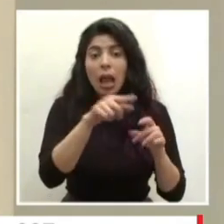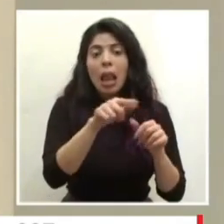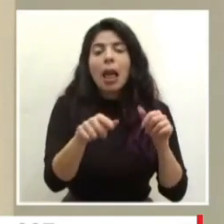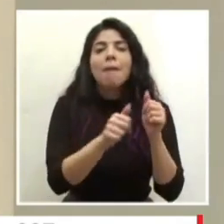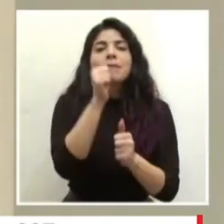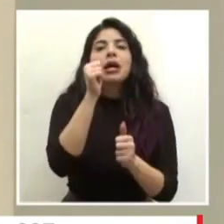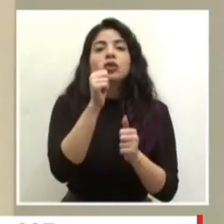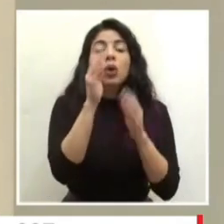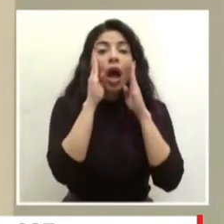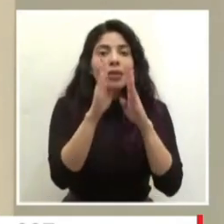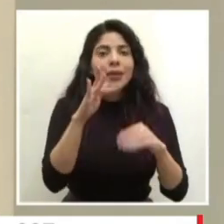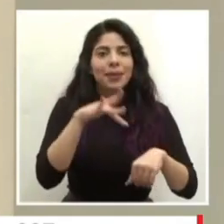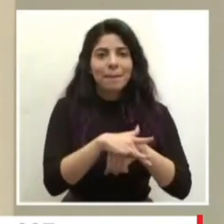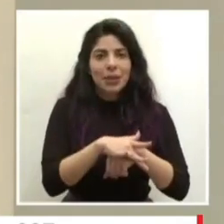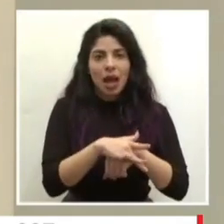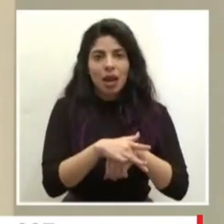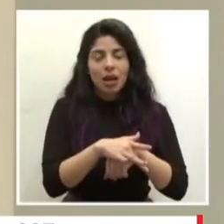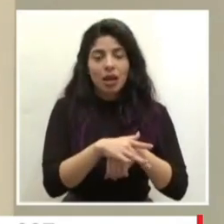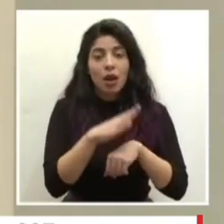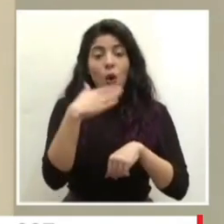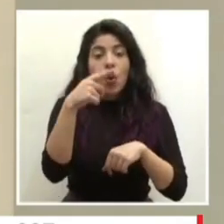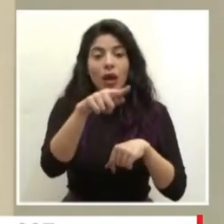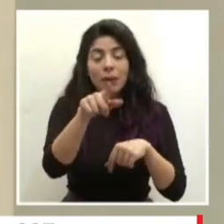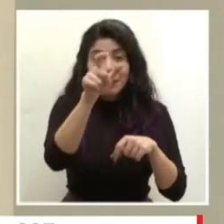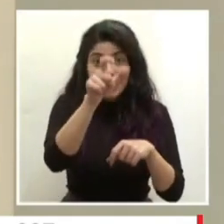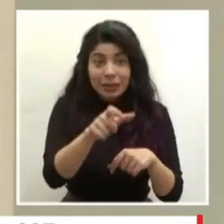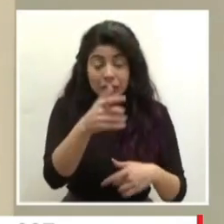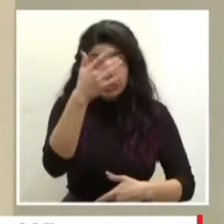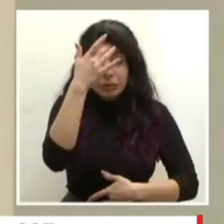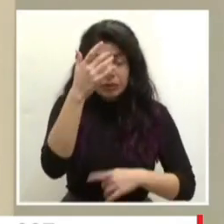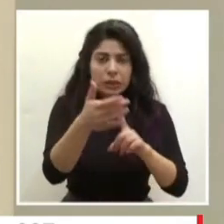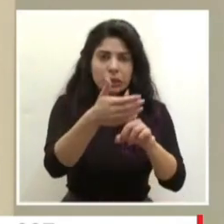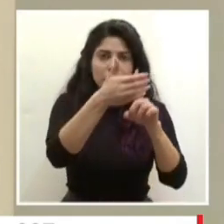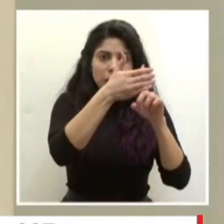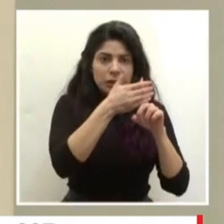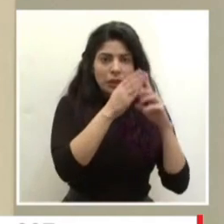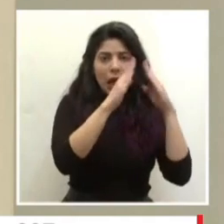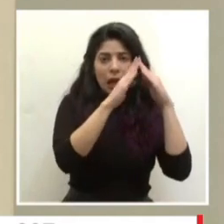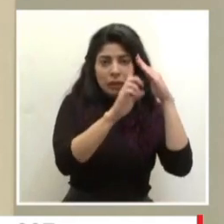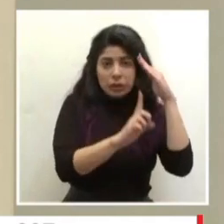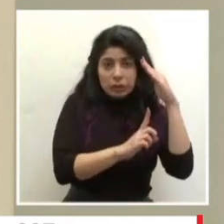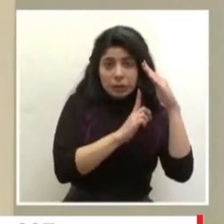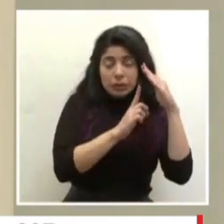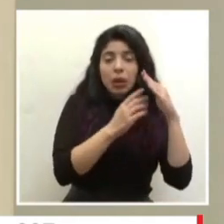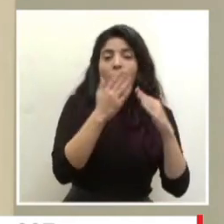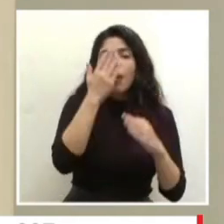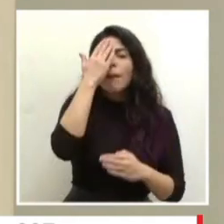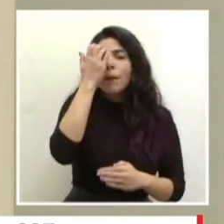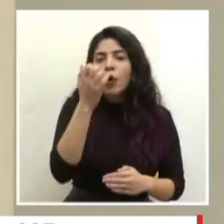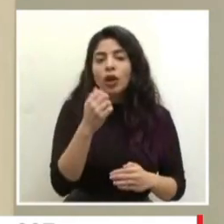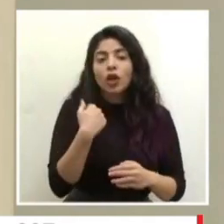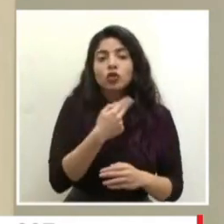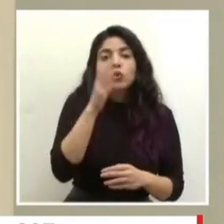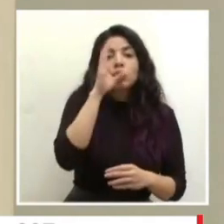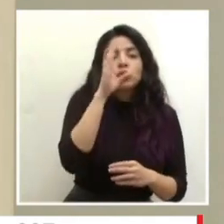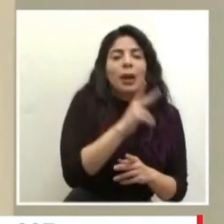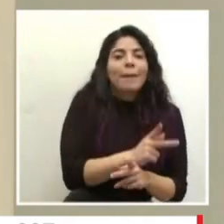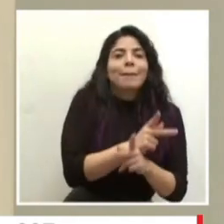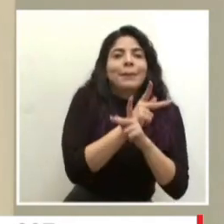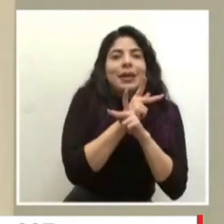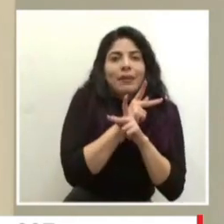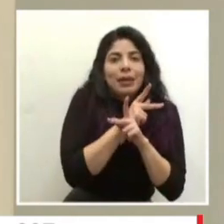abordaje oportuno a la hora de hacer el confinamiento o la cuarentena o el aislamiento. Lo que estamos haciendo es prevenir